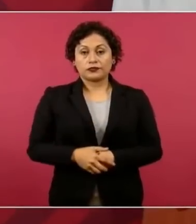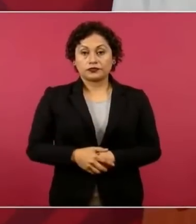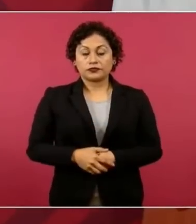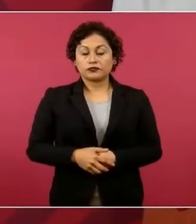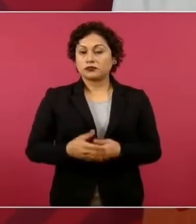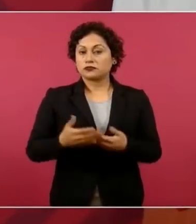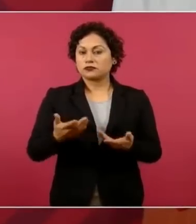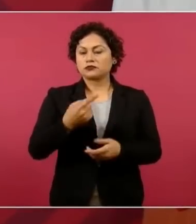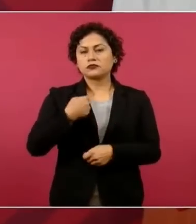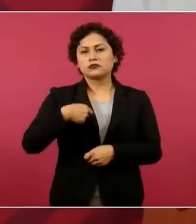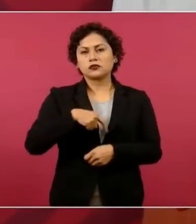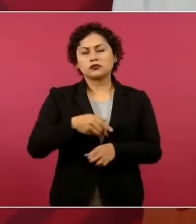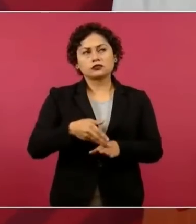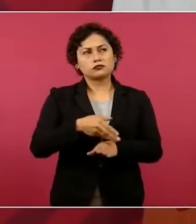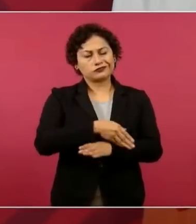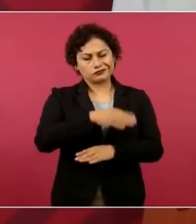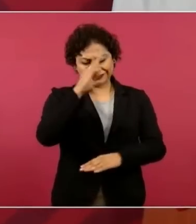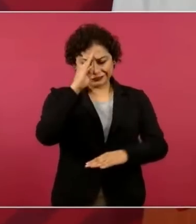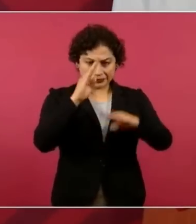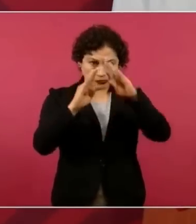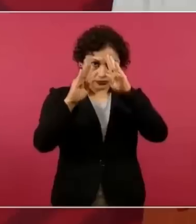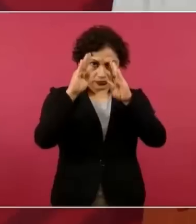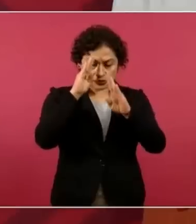Teníamos un estimado de $60.